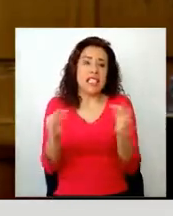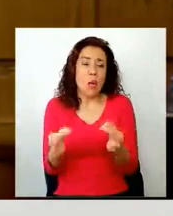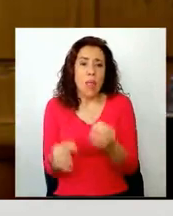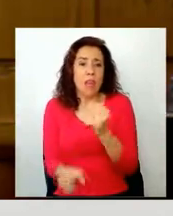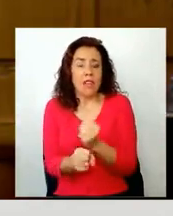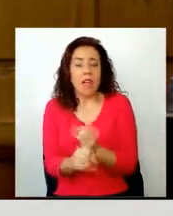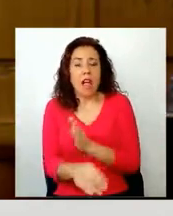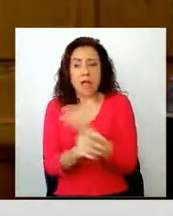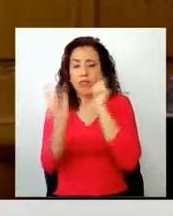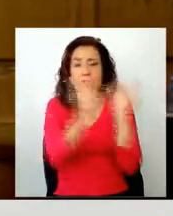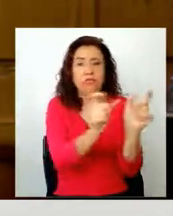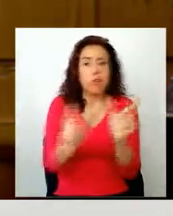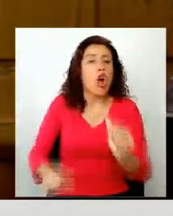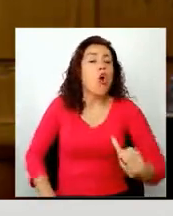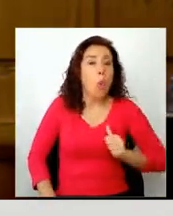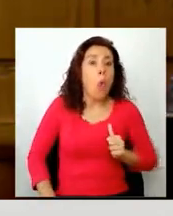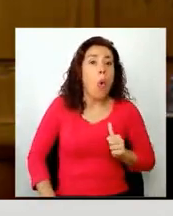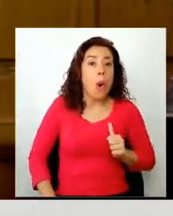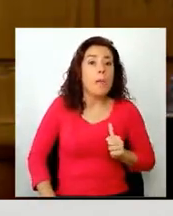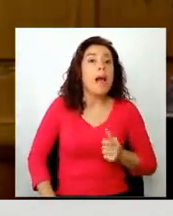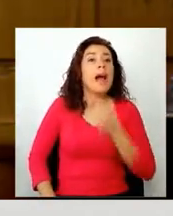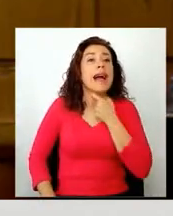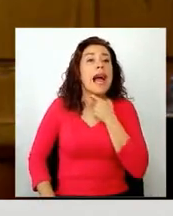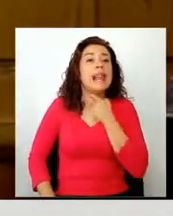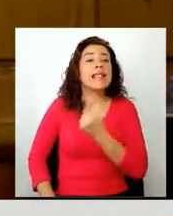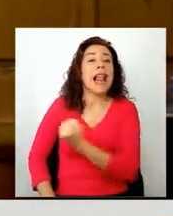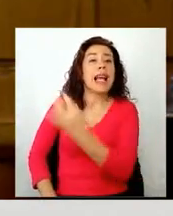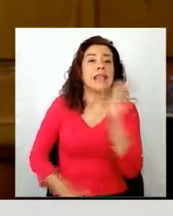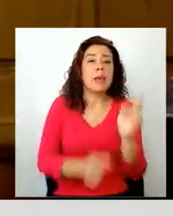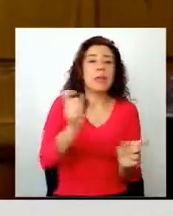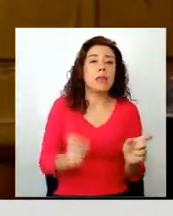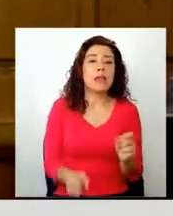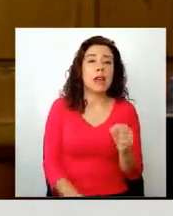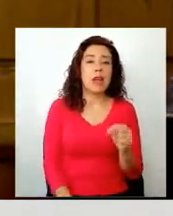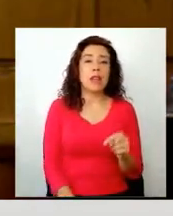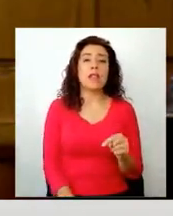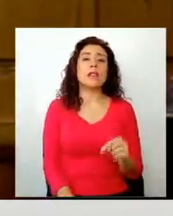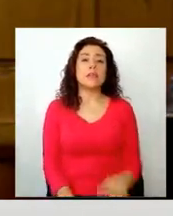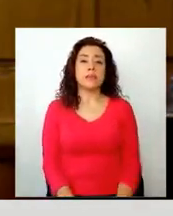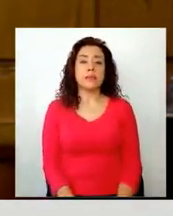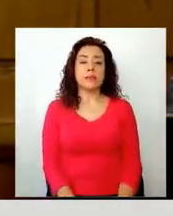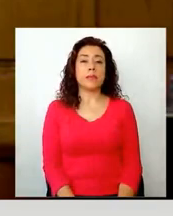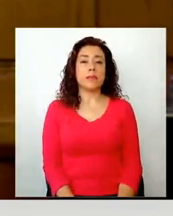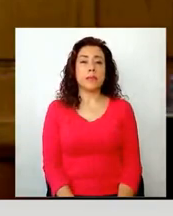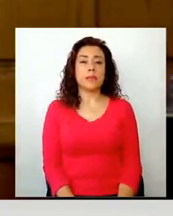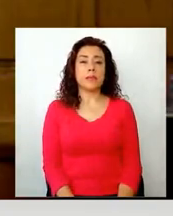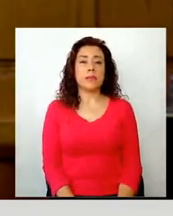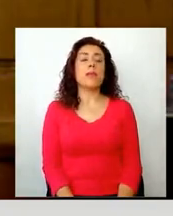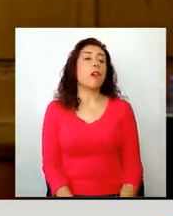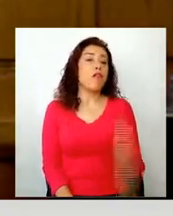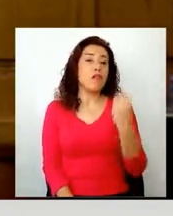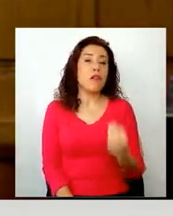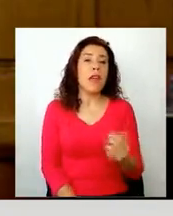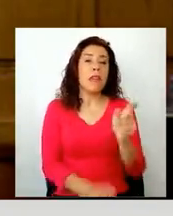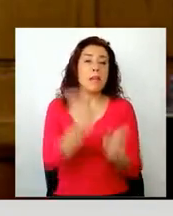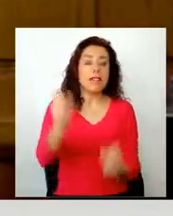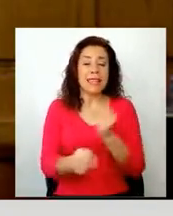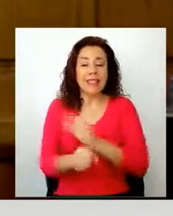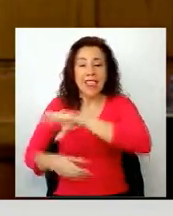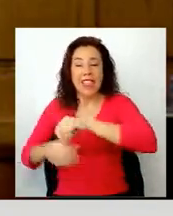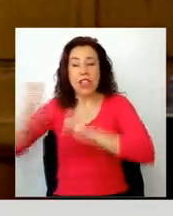cumplimiento garantizar dotaciones Esto está lejos de todos los debates garantizar dotaciones adecuadas de personal que permitan desarrollar